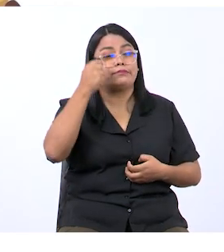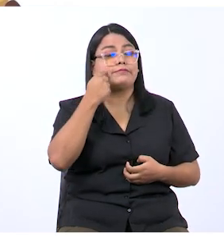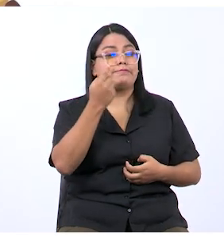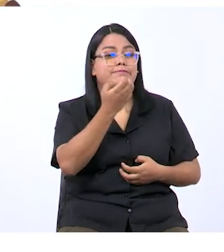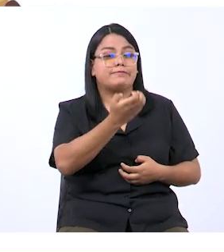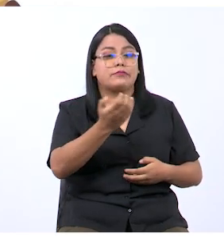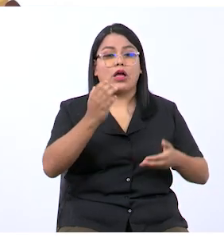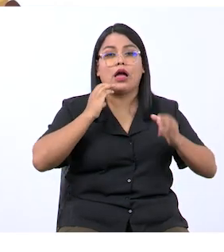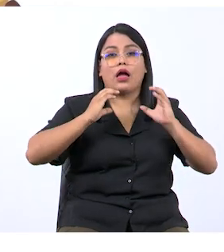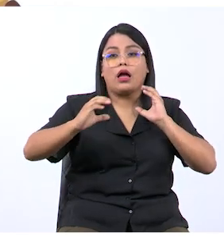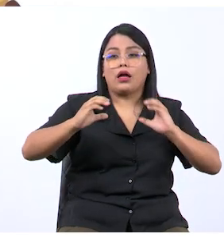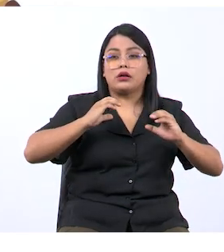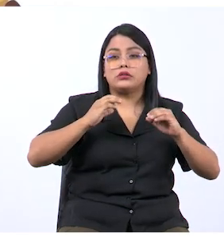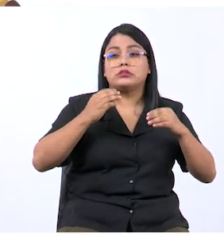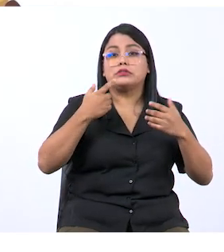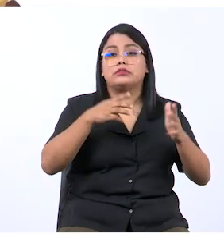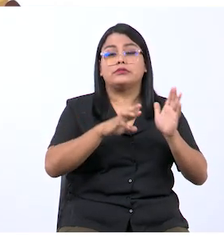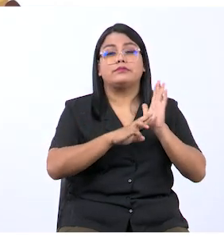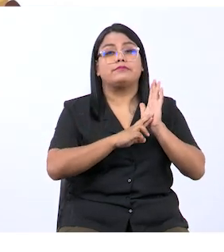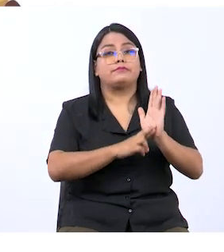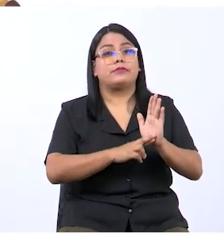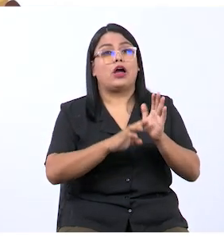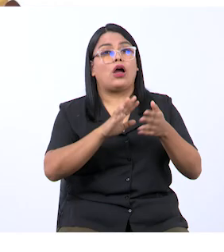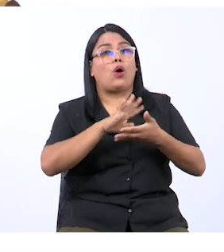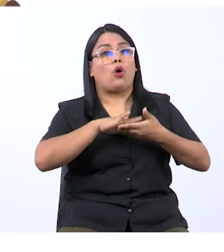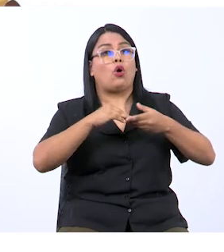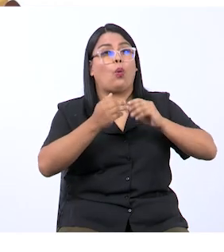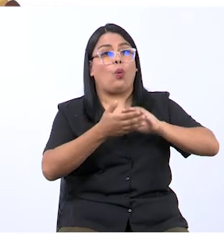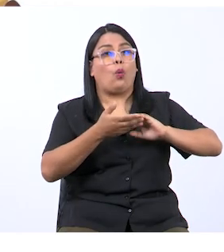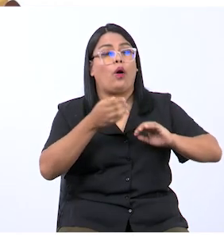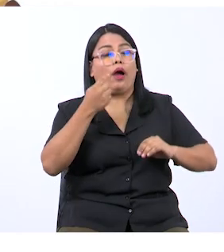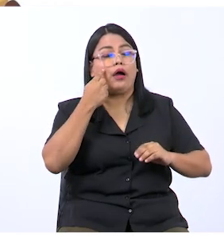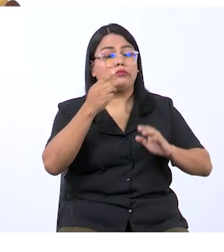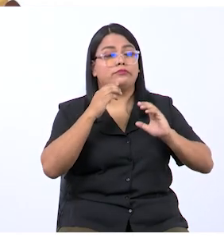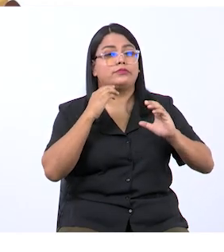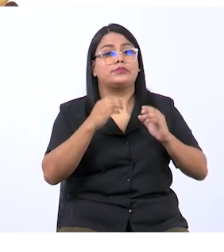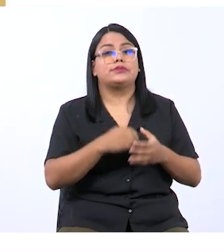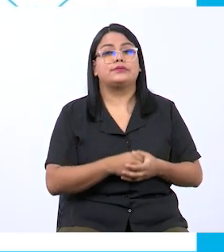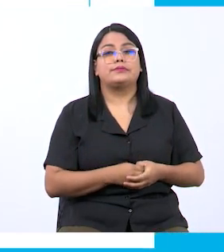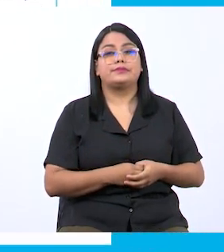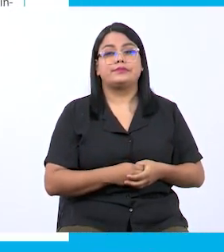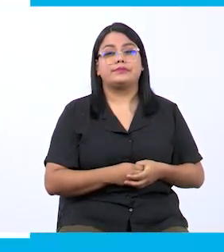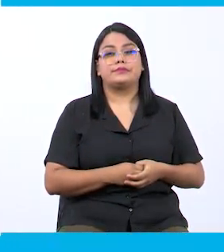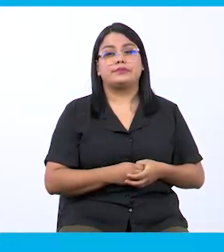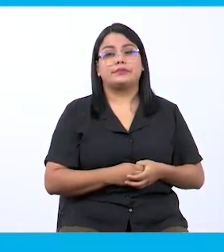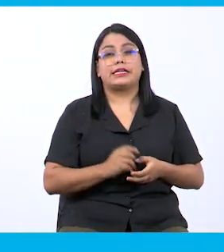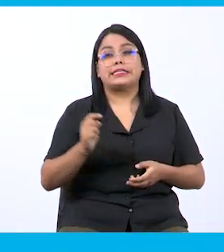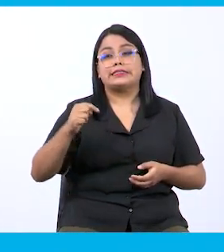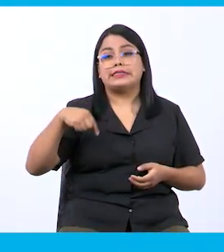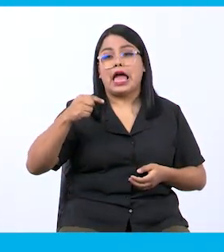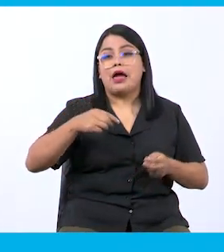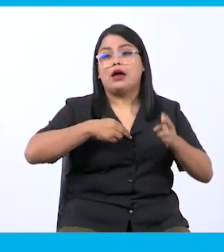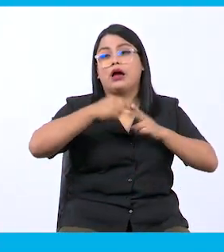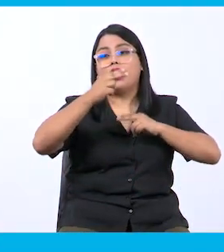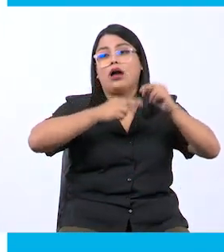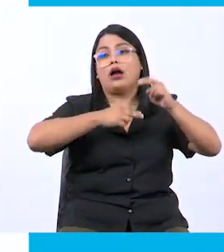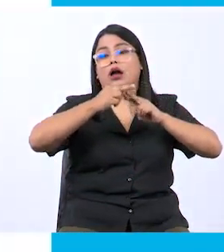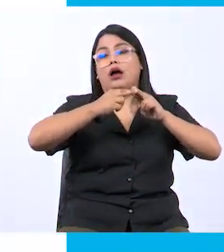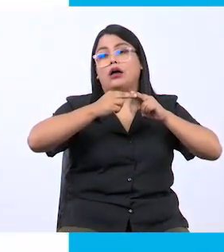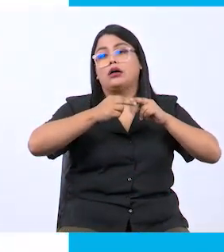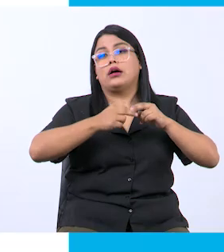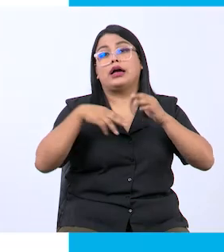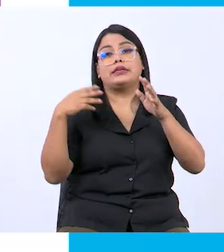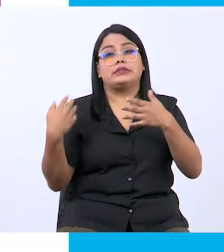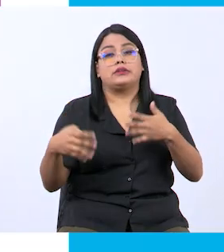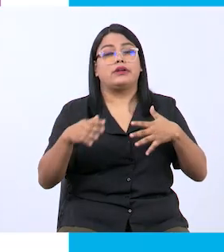los elementos de la comunicación que están presentes en diversas situaciones comunicativas. Siempre en la construcción,